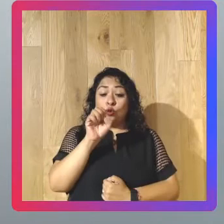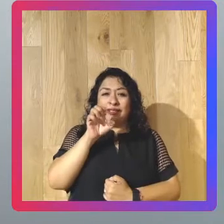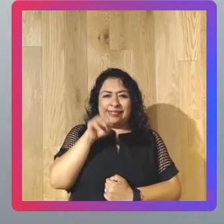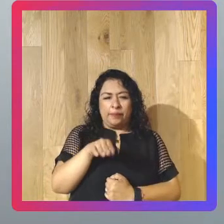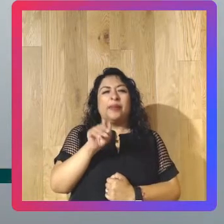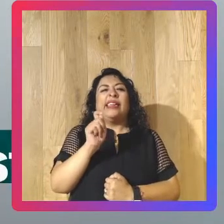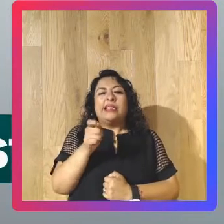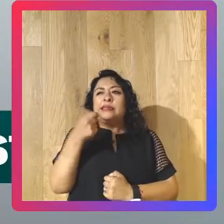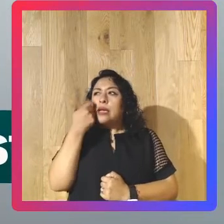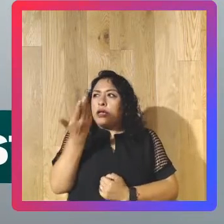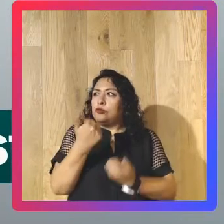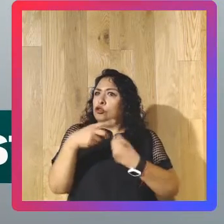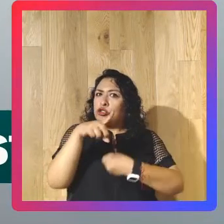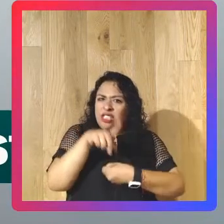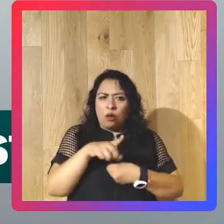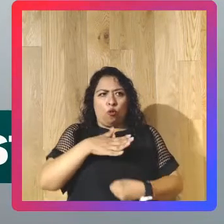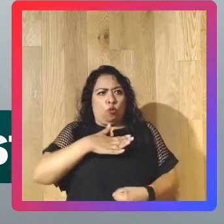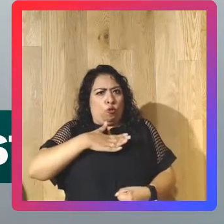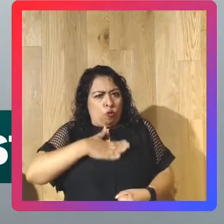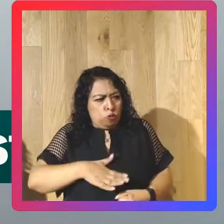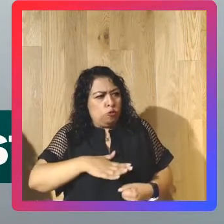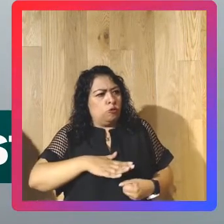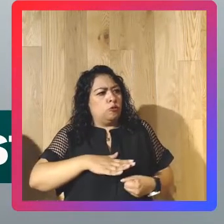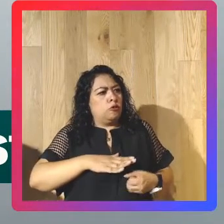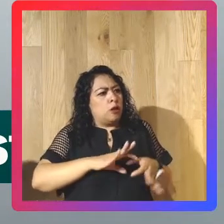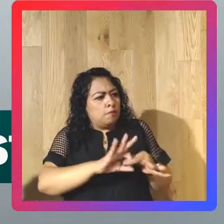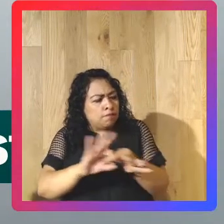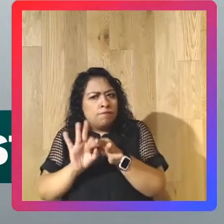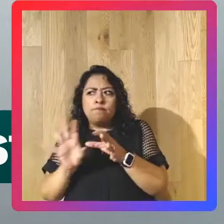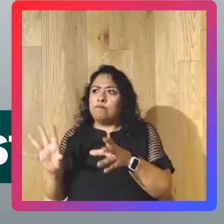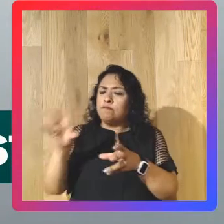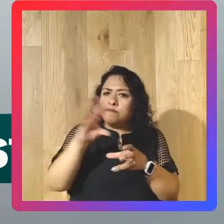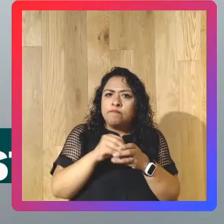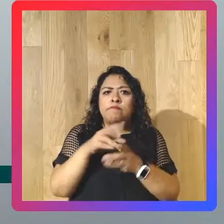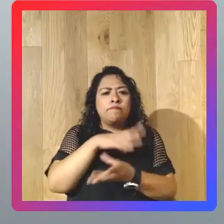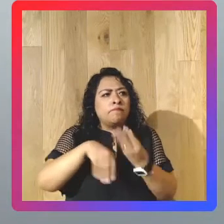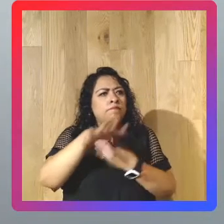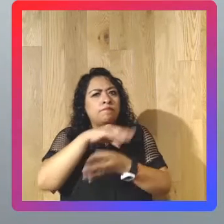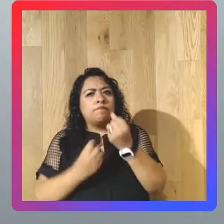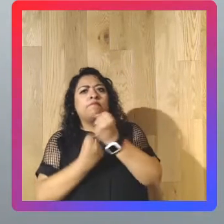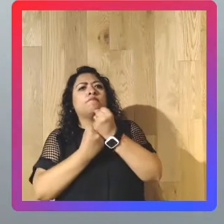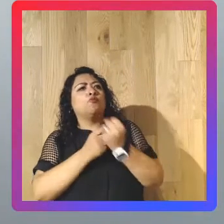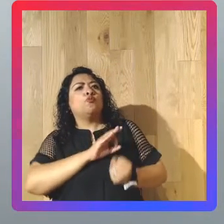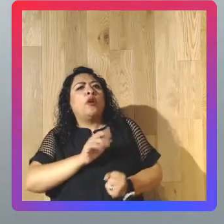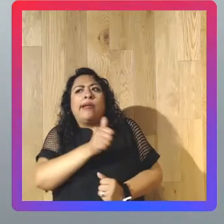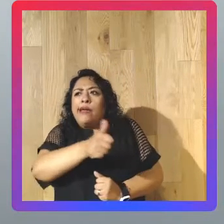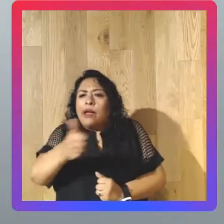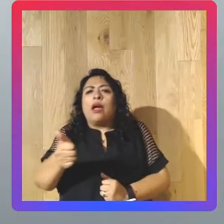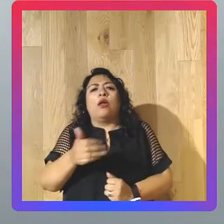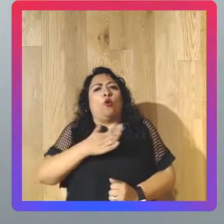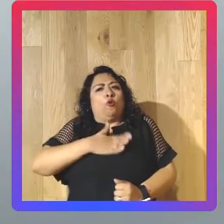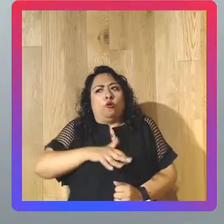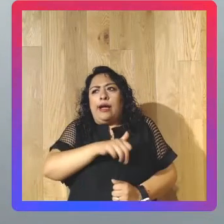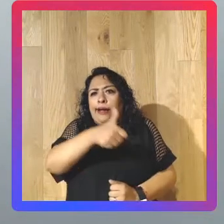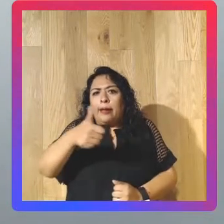en la construcción de una sociedad justa, fraterna, incluyente y sostenible, digna del ser humano, a través